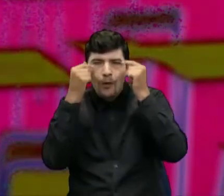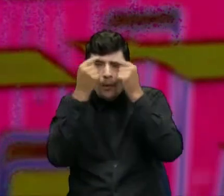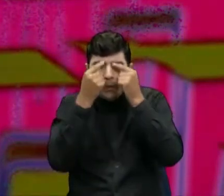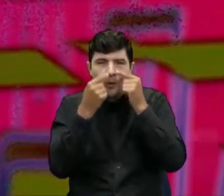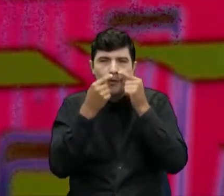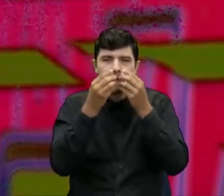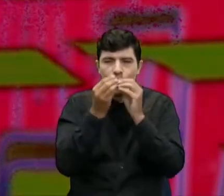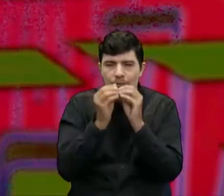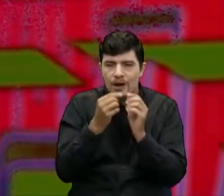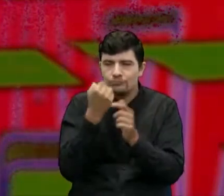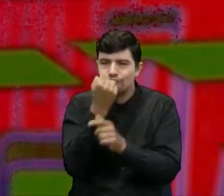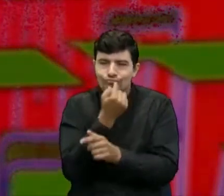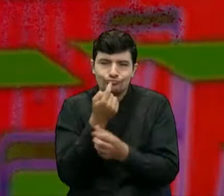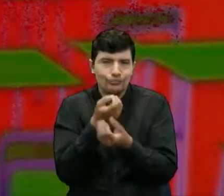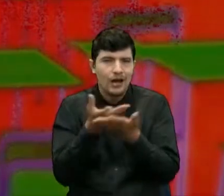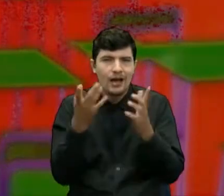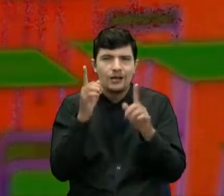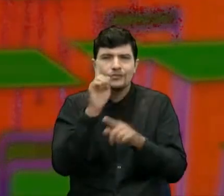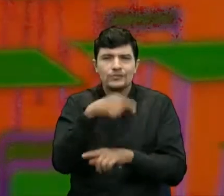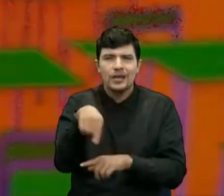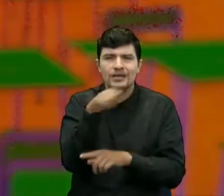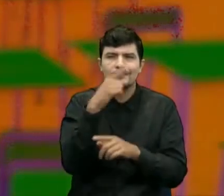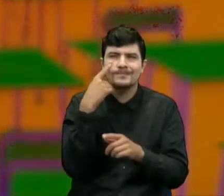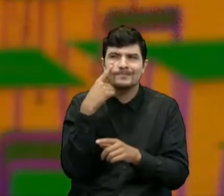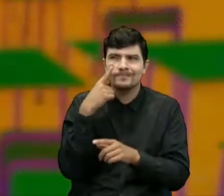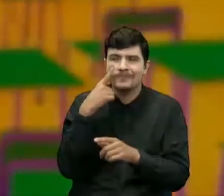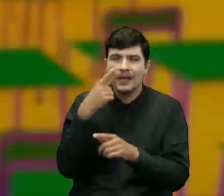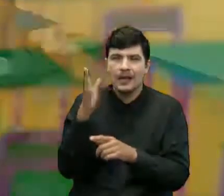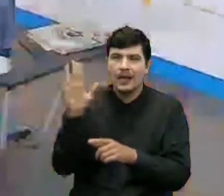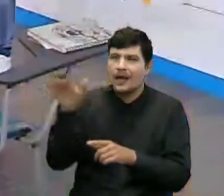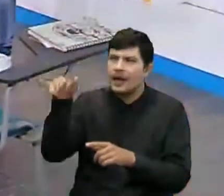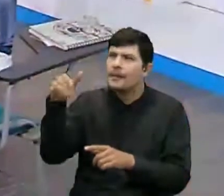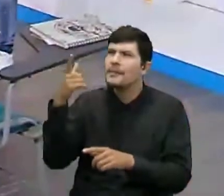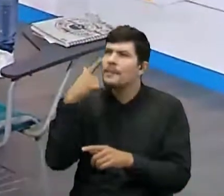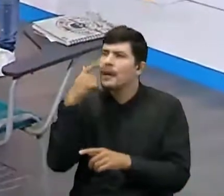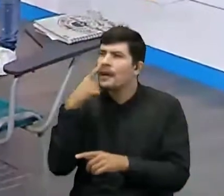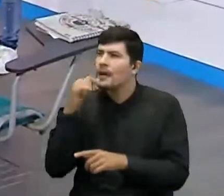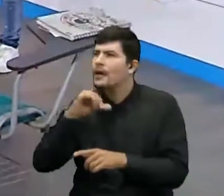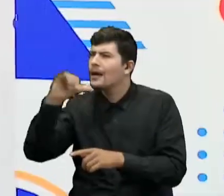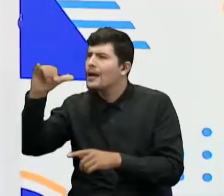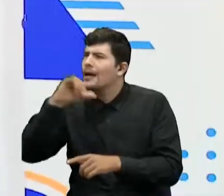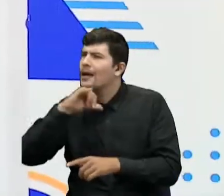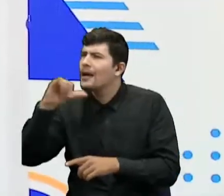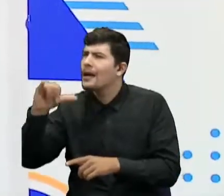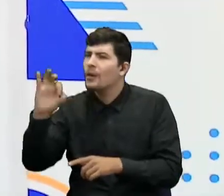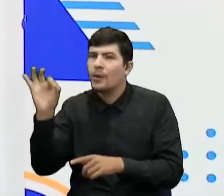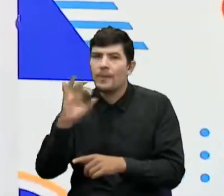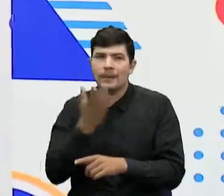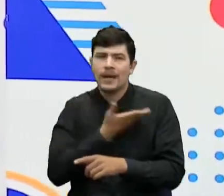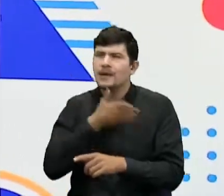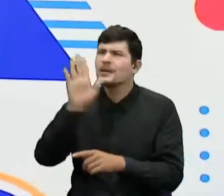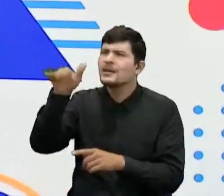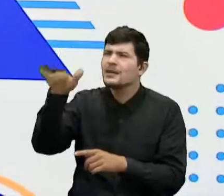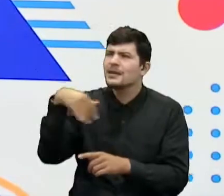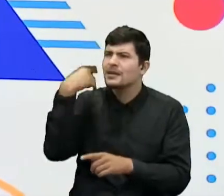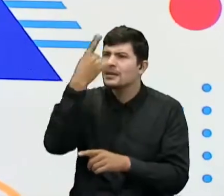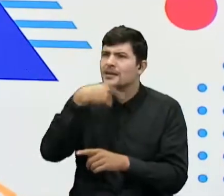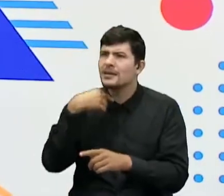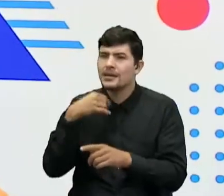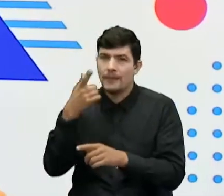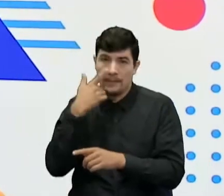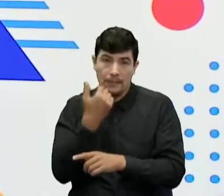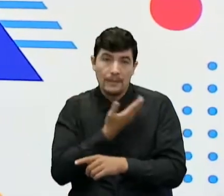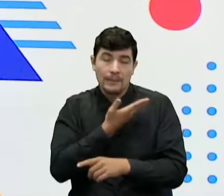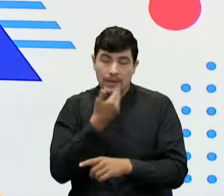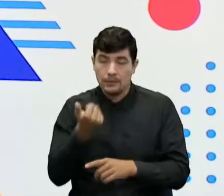Entre otras Ustedes van a mirar Hagan una tabla Mi papá Háganla con sus papás Preferiblemente Háganla con